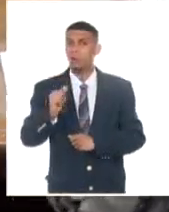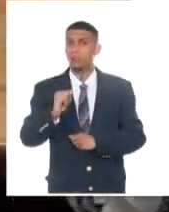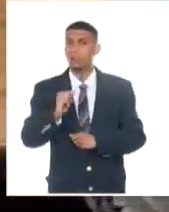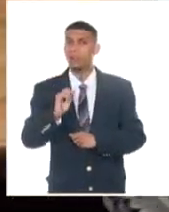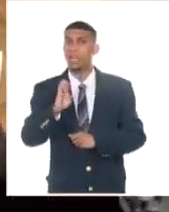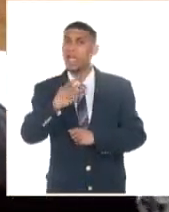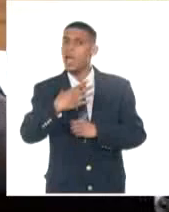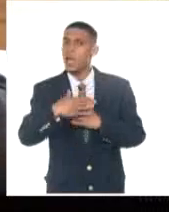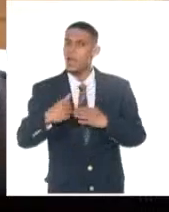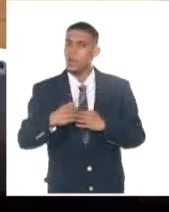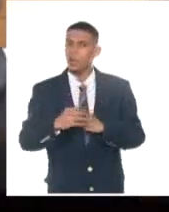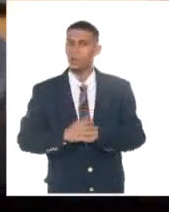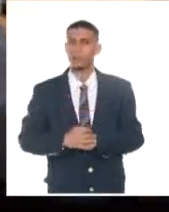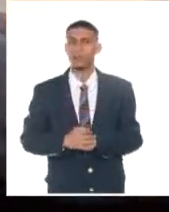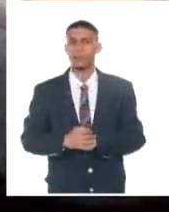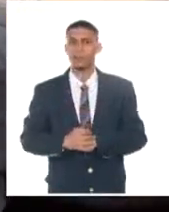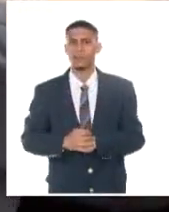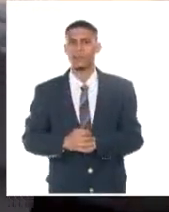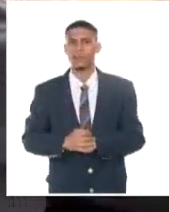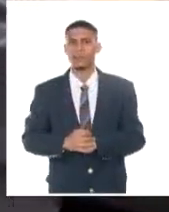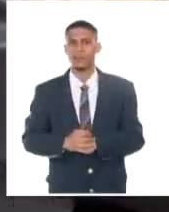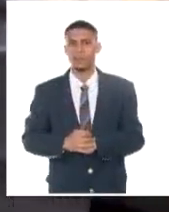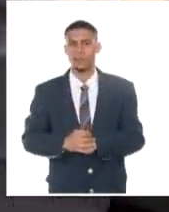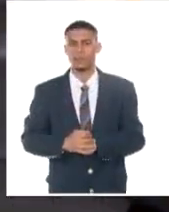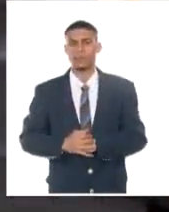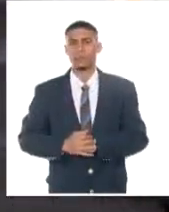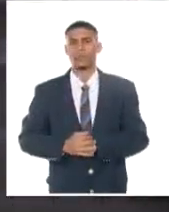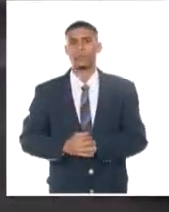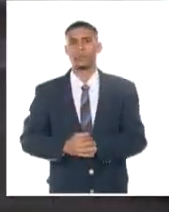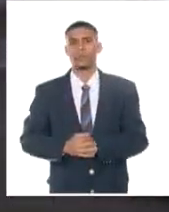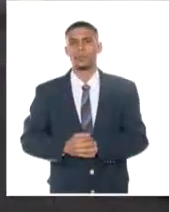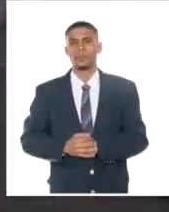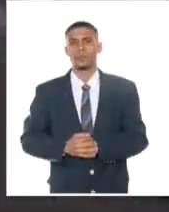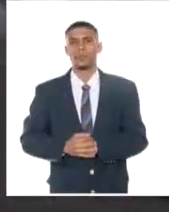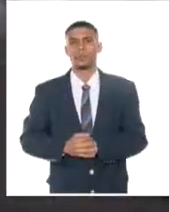desde cada organismo. Talía González, Sistema Informativo de la Televisión Cubana.